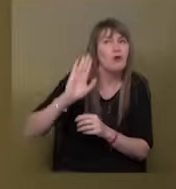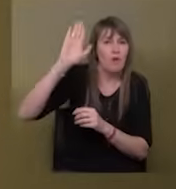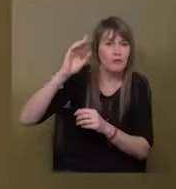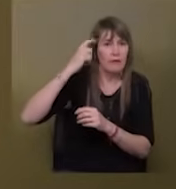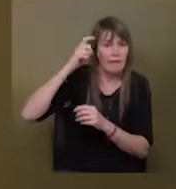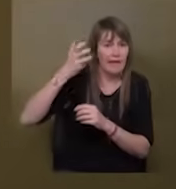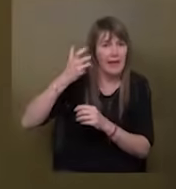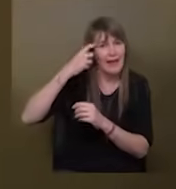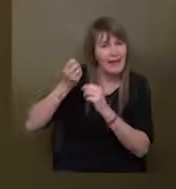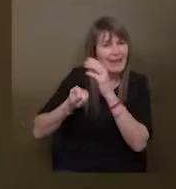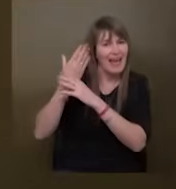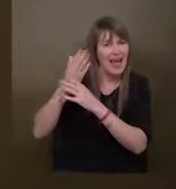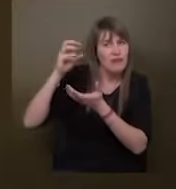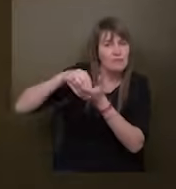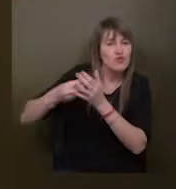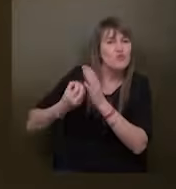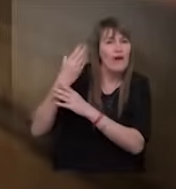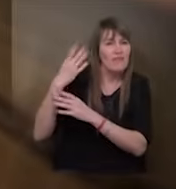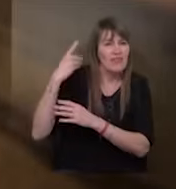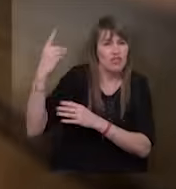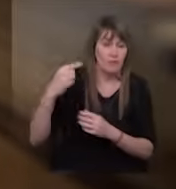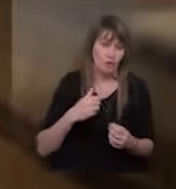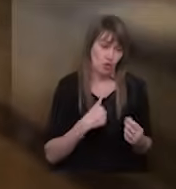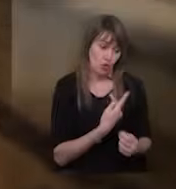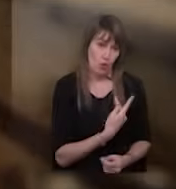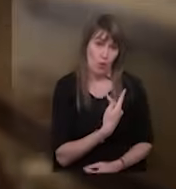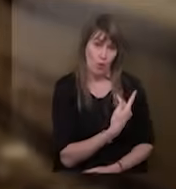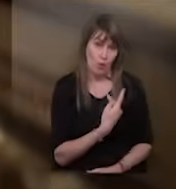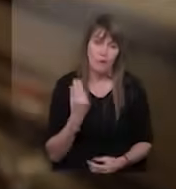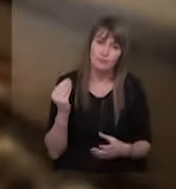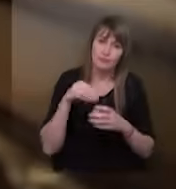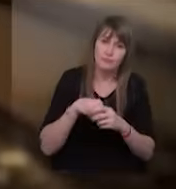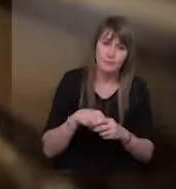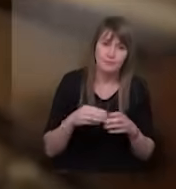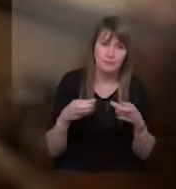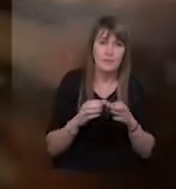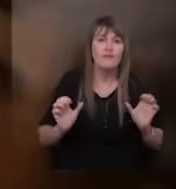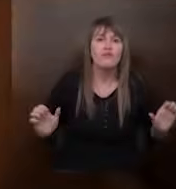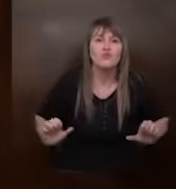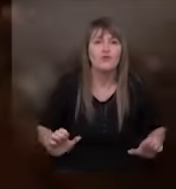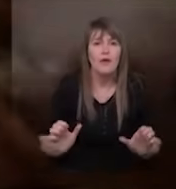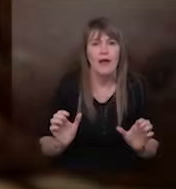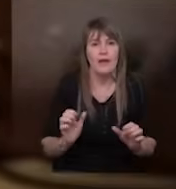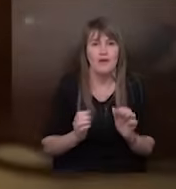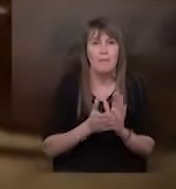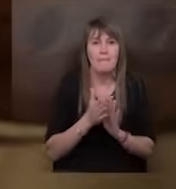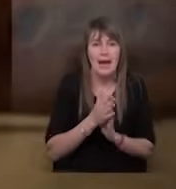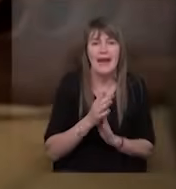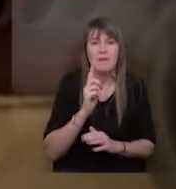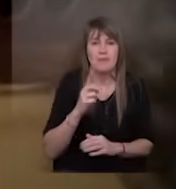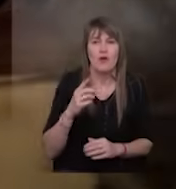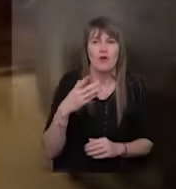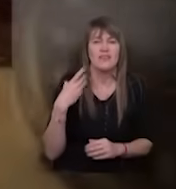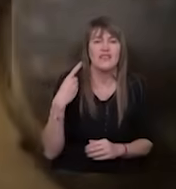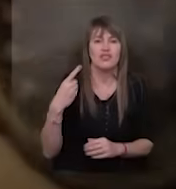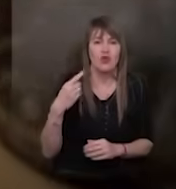creación de la nueva dirección, Galán y yo fuimos incorporados al núcleo original de funcionarios que formarían parte de la Dirección de